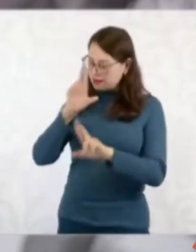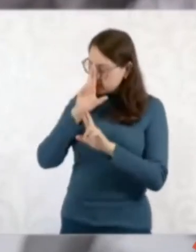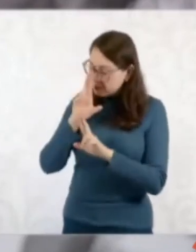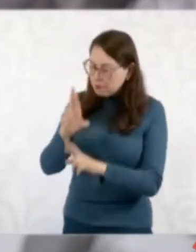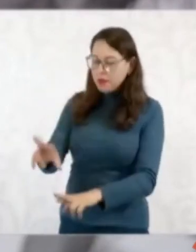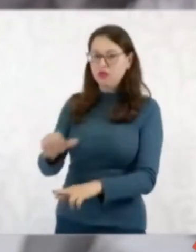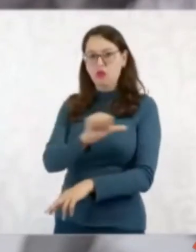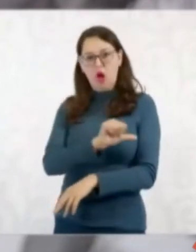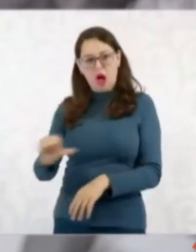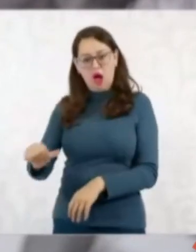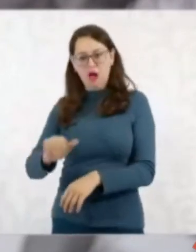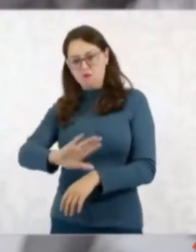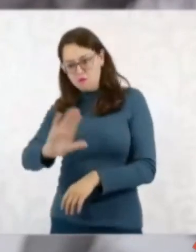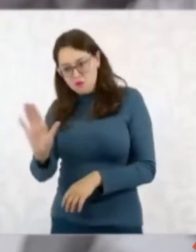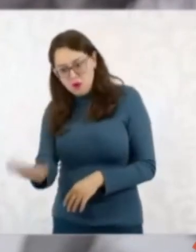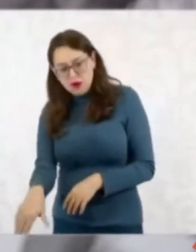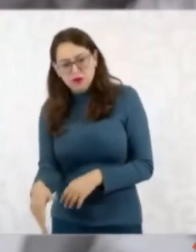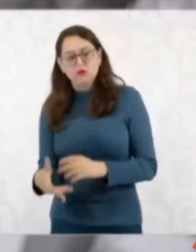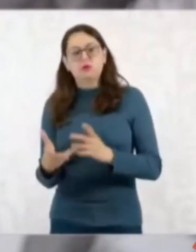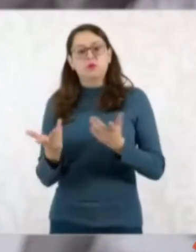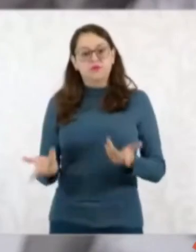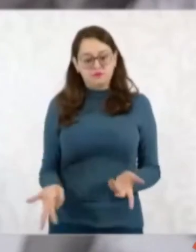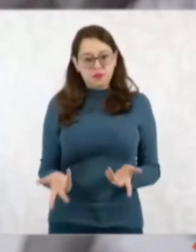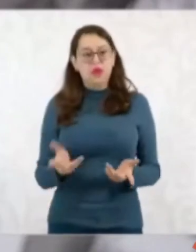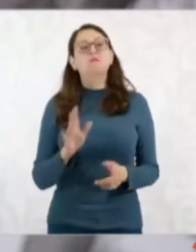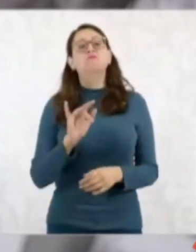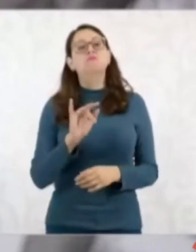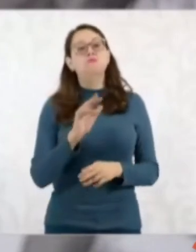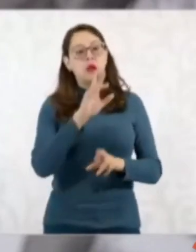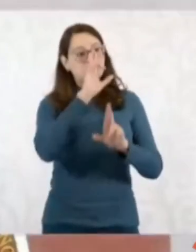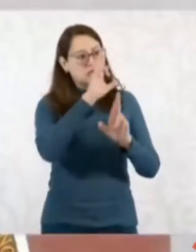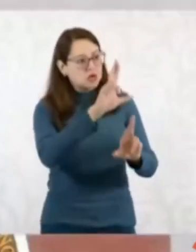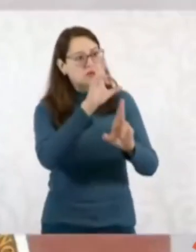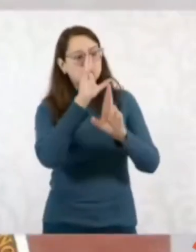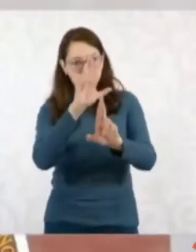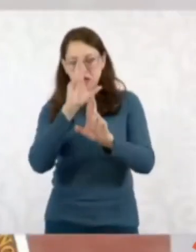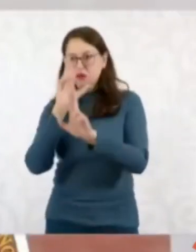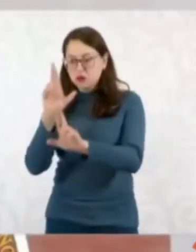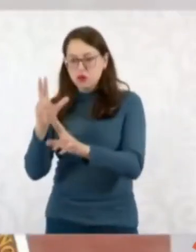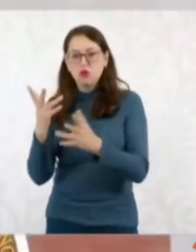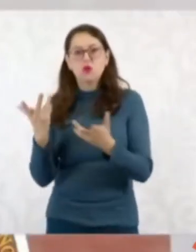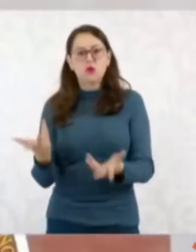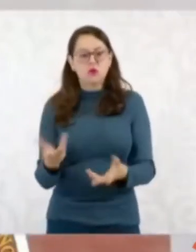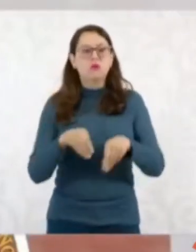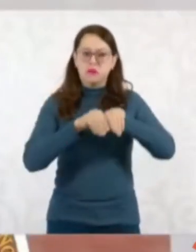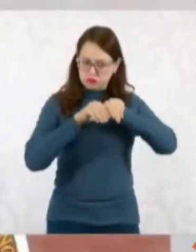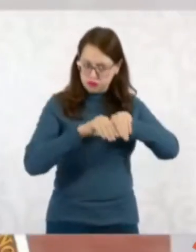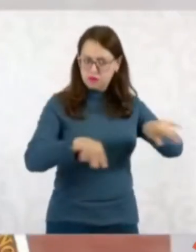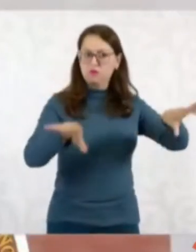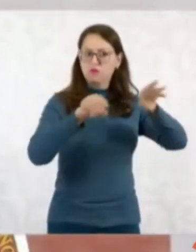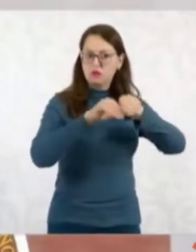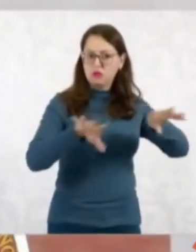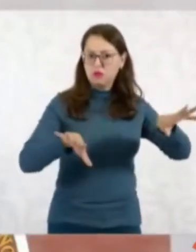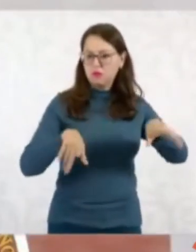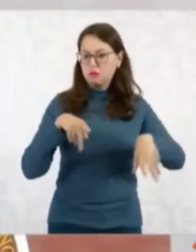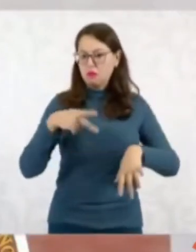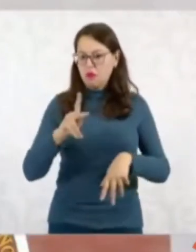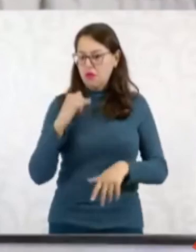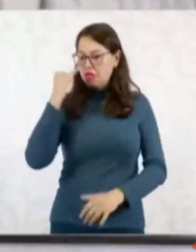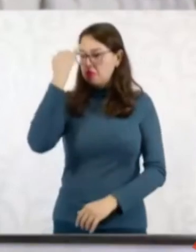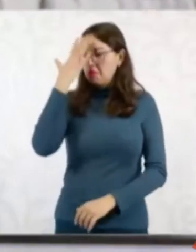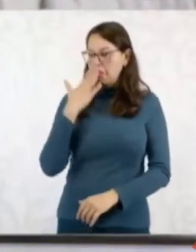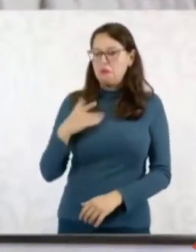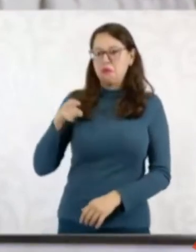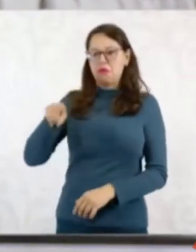informar y la otra es hacer apología de la violencia con imágenes y contenidos que devalúan o degradan